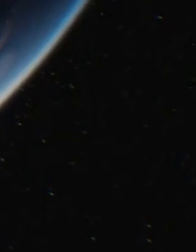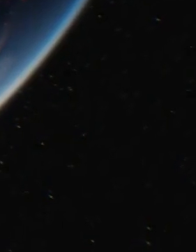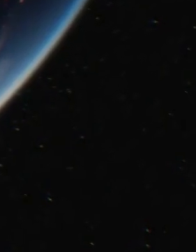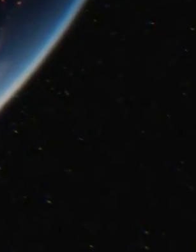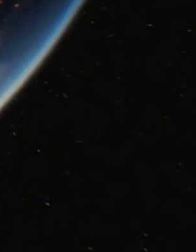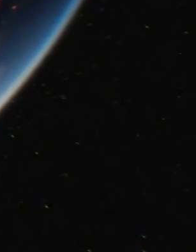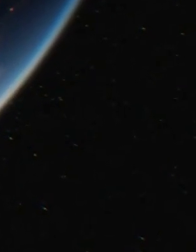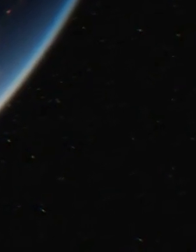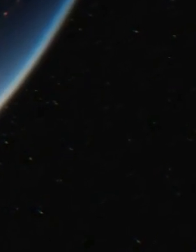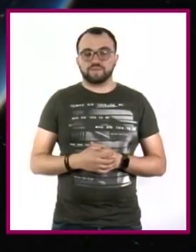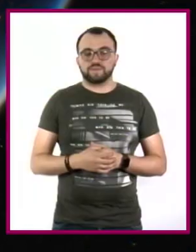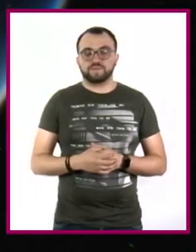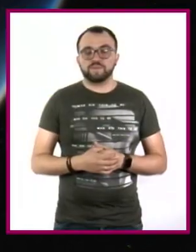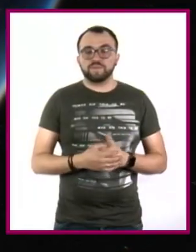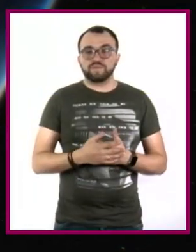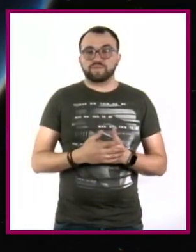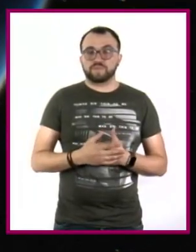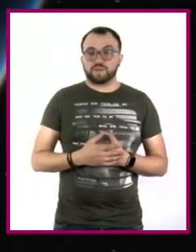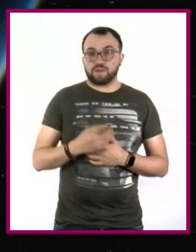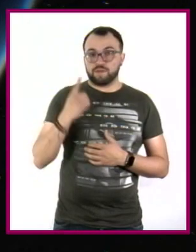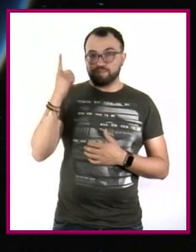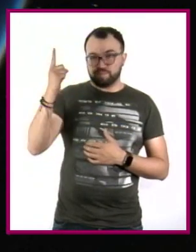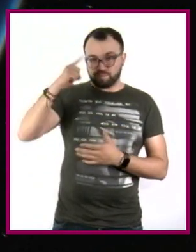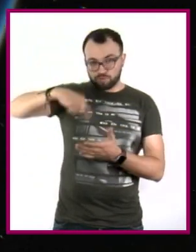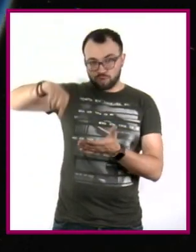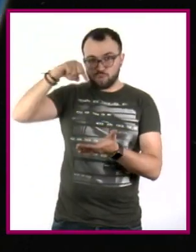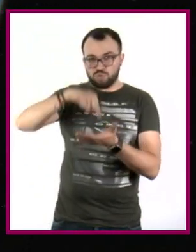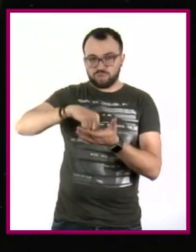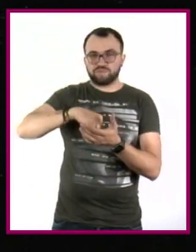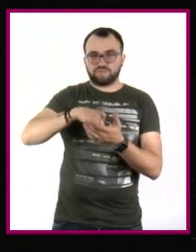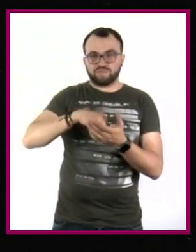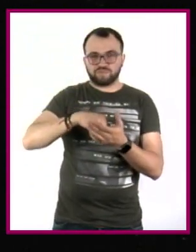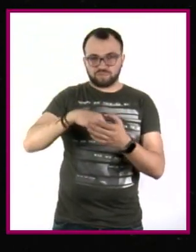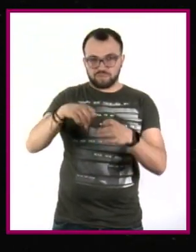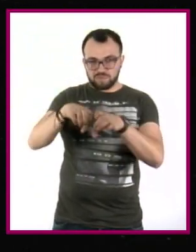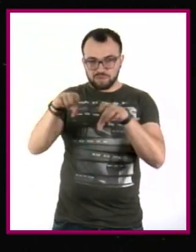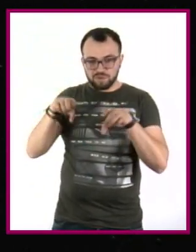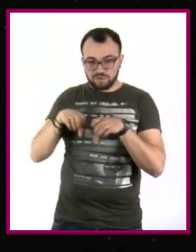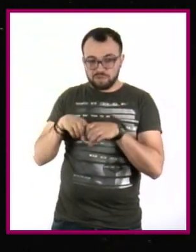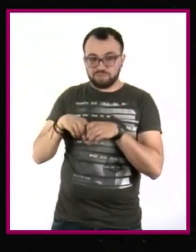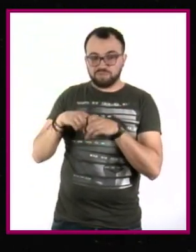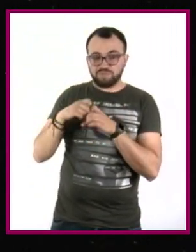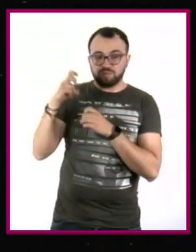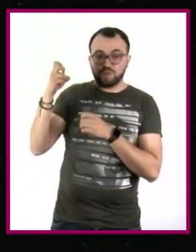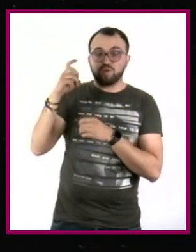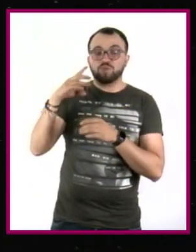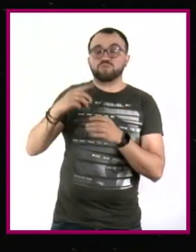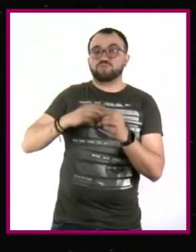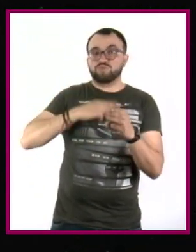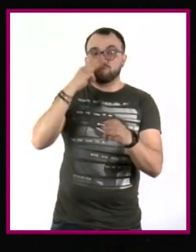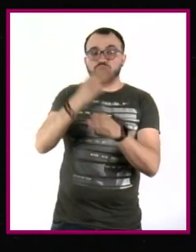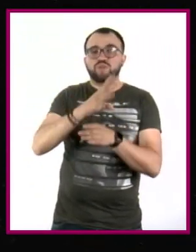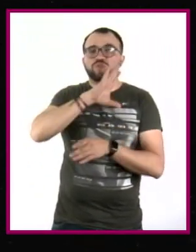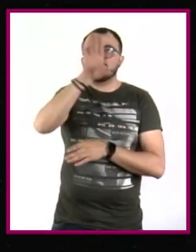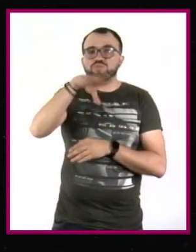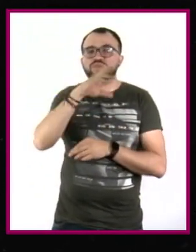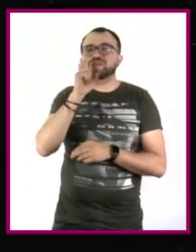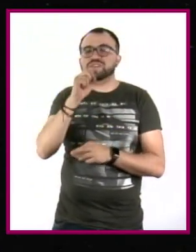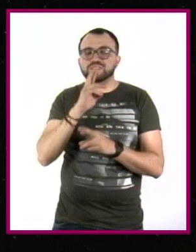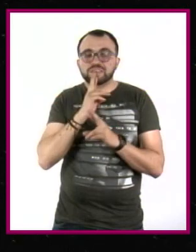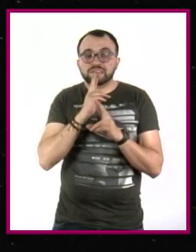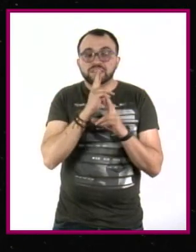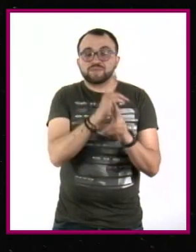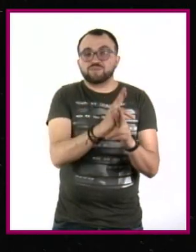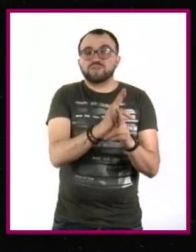La existencia de la Estación Espacial Internacional se inserta en un contexto mundial donde la búsqueda de respuestas es